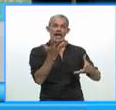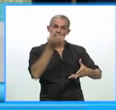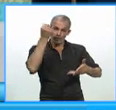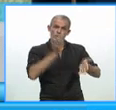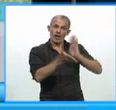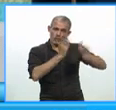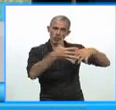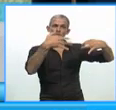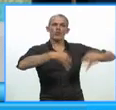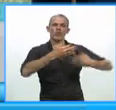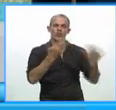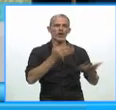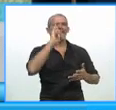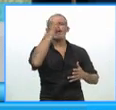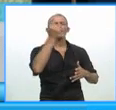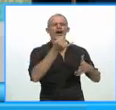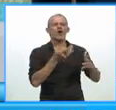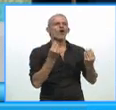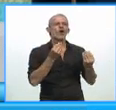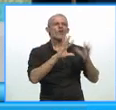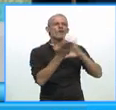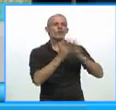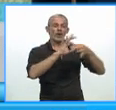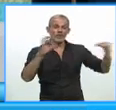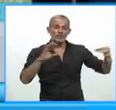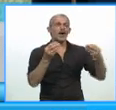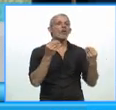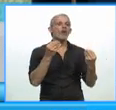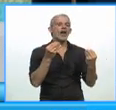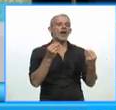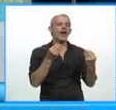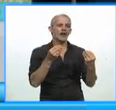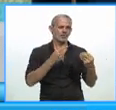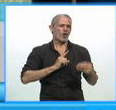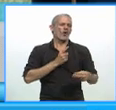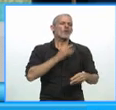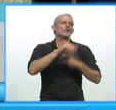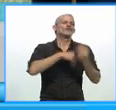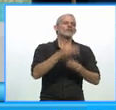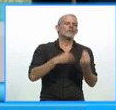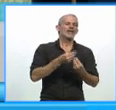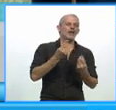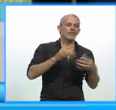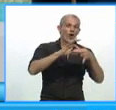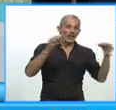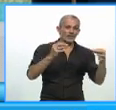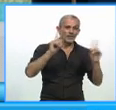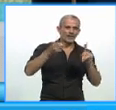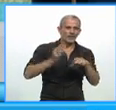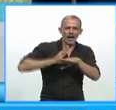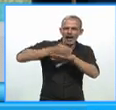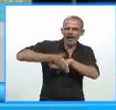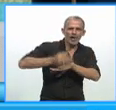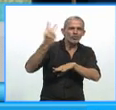mejor forma física, el mejor combustible camino a Río para Santiago sin dudas va a ser el orgullo familiar. Porque en la cita olímpica debutarán